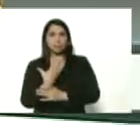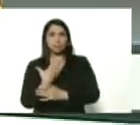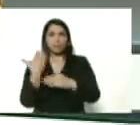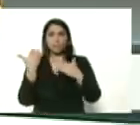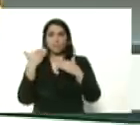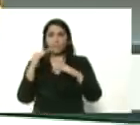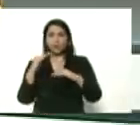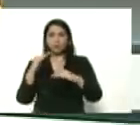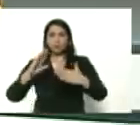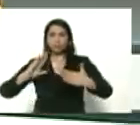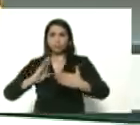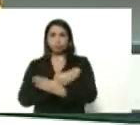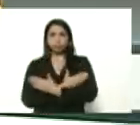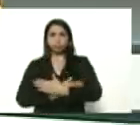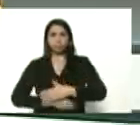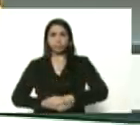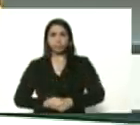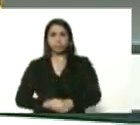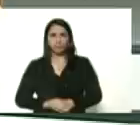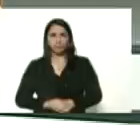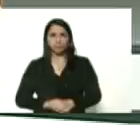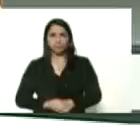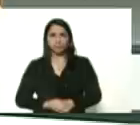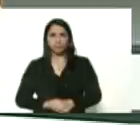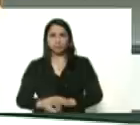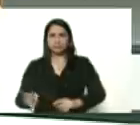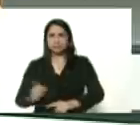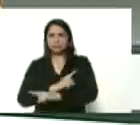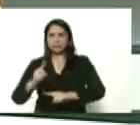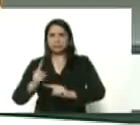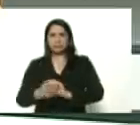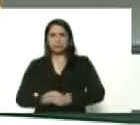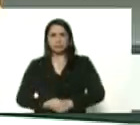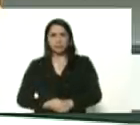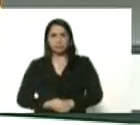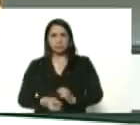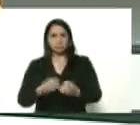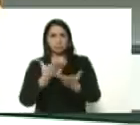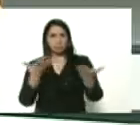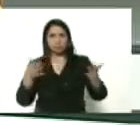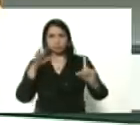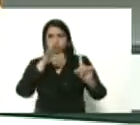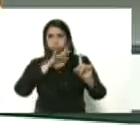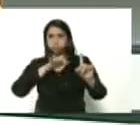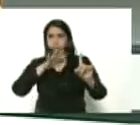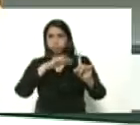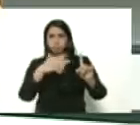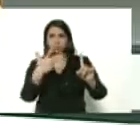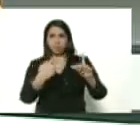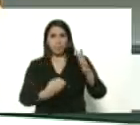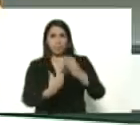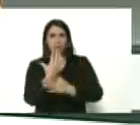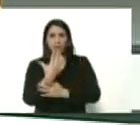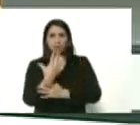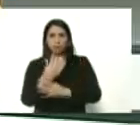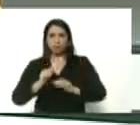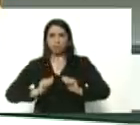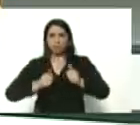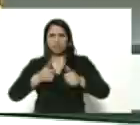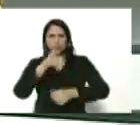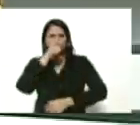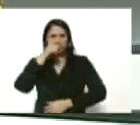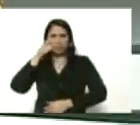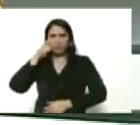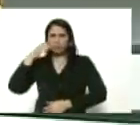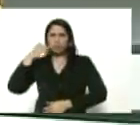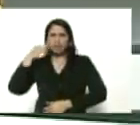de desmantelamiento a pulso de esta conspiración. 3 de mayo, inicio de la operación